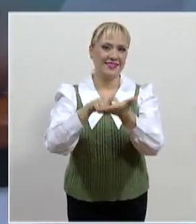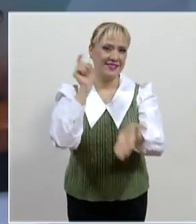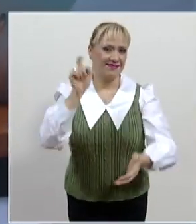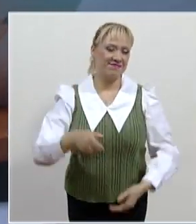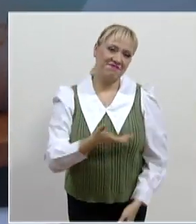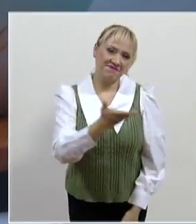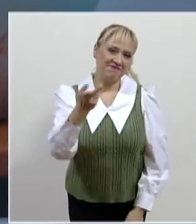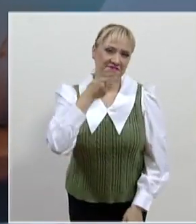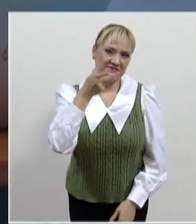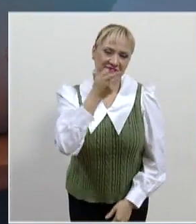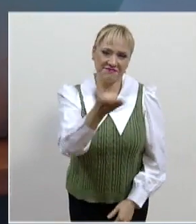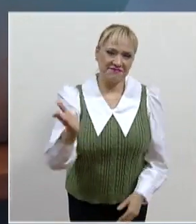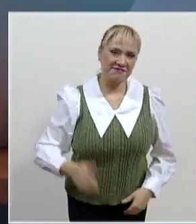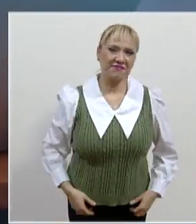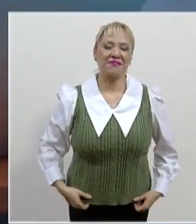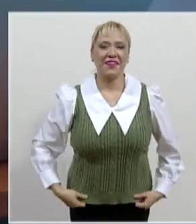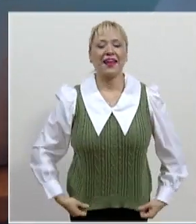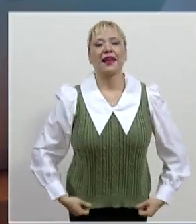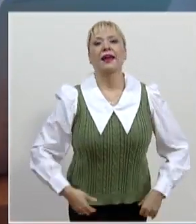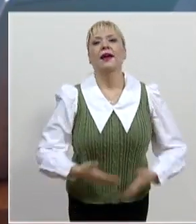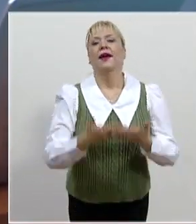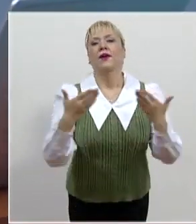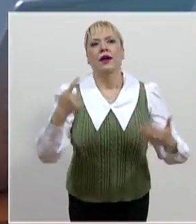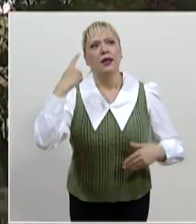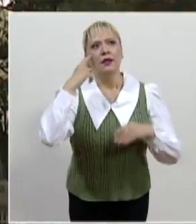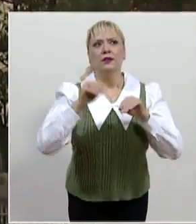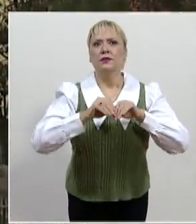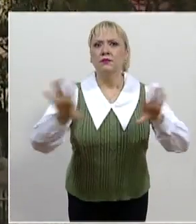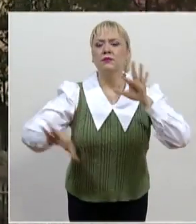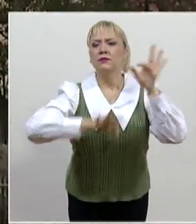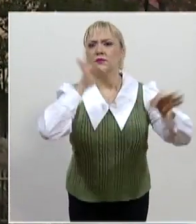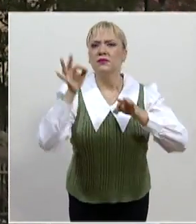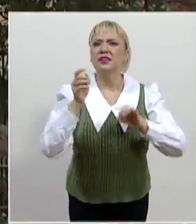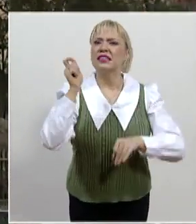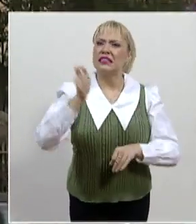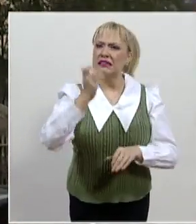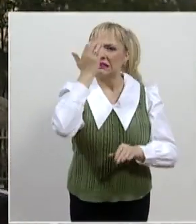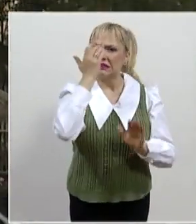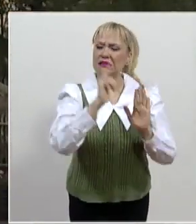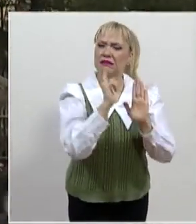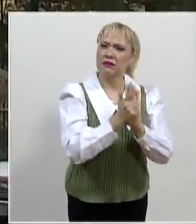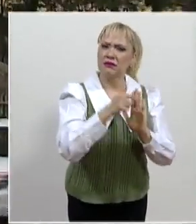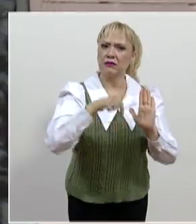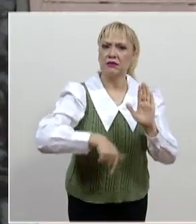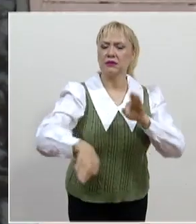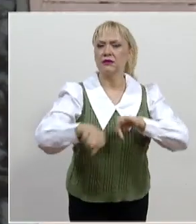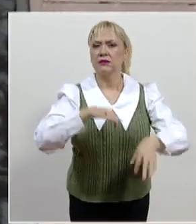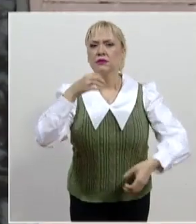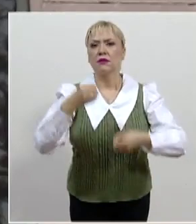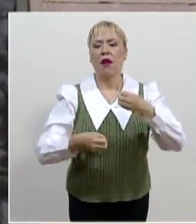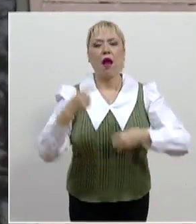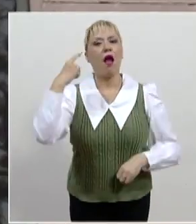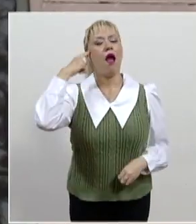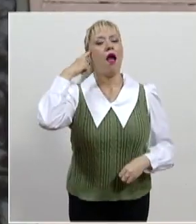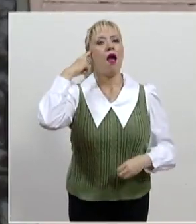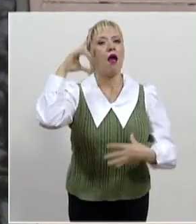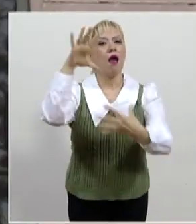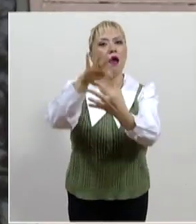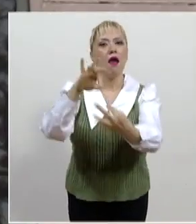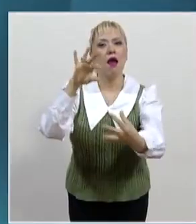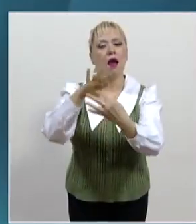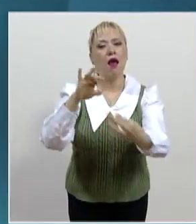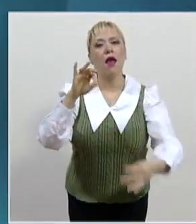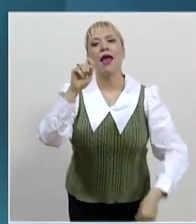Como parte de su campaña para promover la cultura jurídica en redes sociales, el Consejo de la Judicatura Federal explicó el concepto de